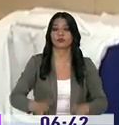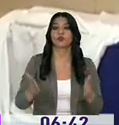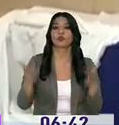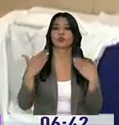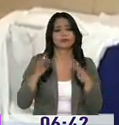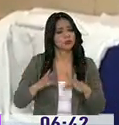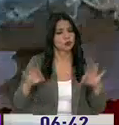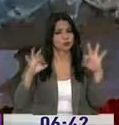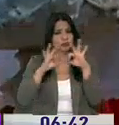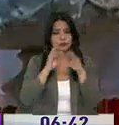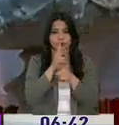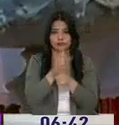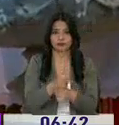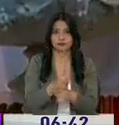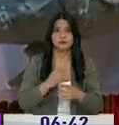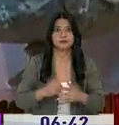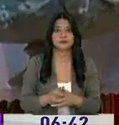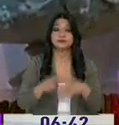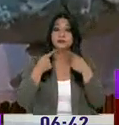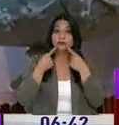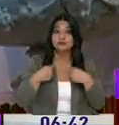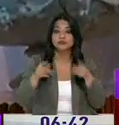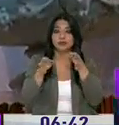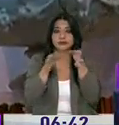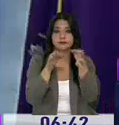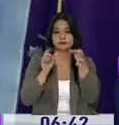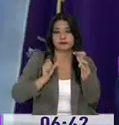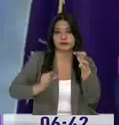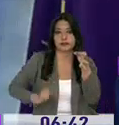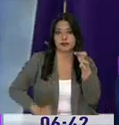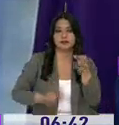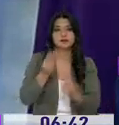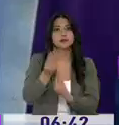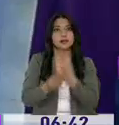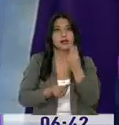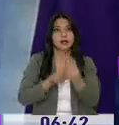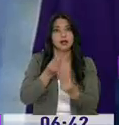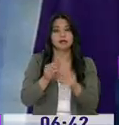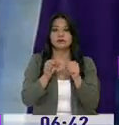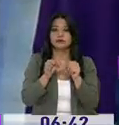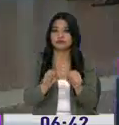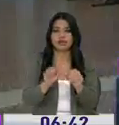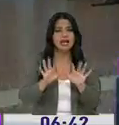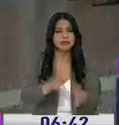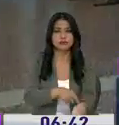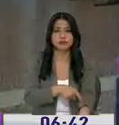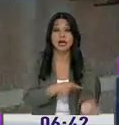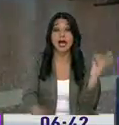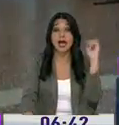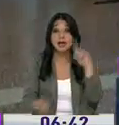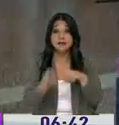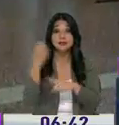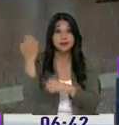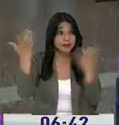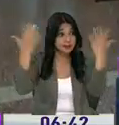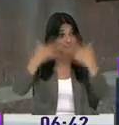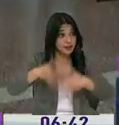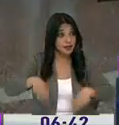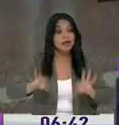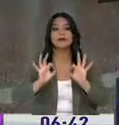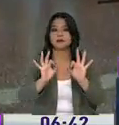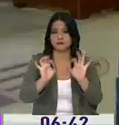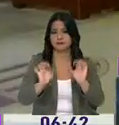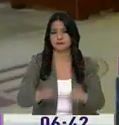muy oportunos. En el comunicado se detalla que deberán continuar con estos hábitos al menos hasta que la emergencia haya sido